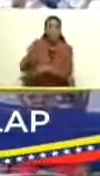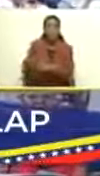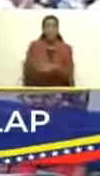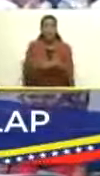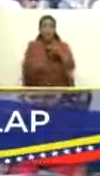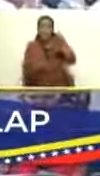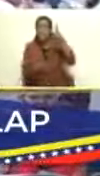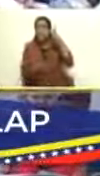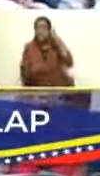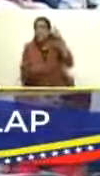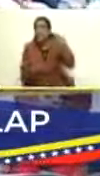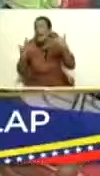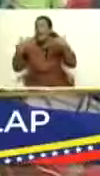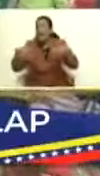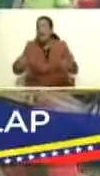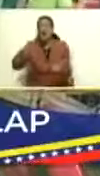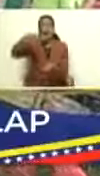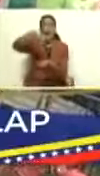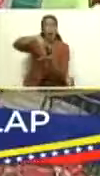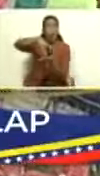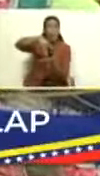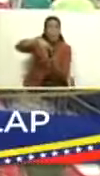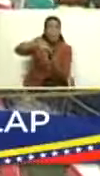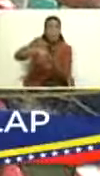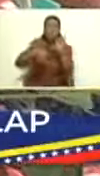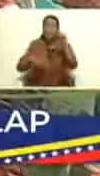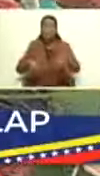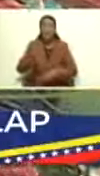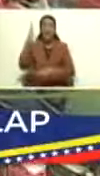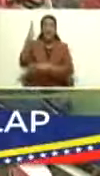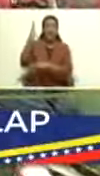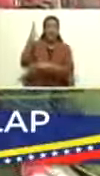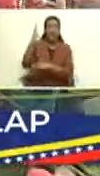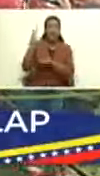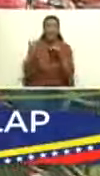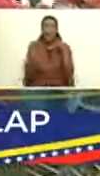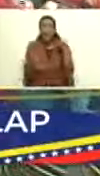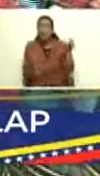Por allá escuché, creo que Carabobo. Lara.